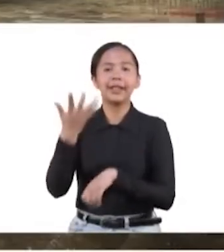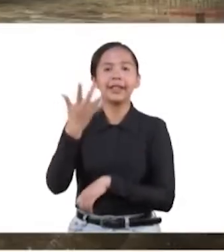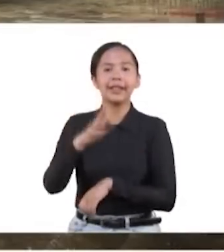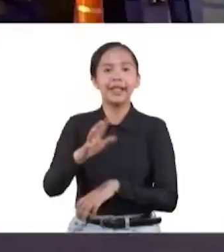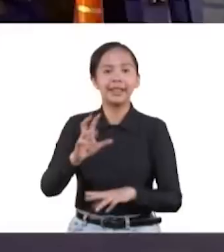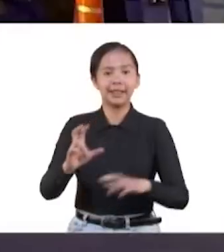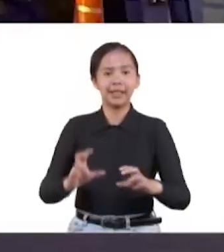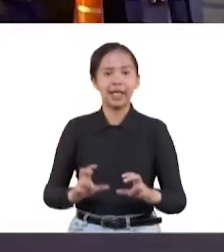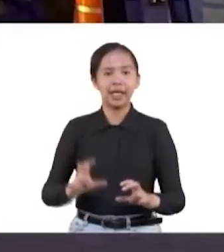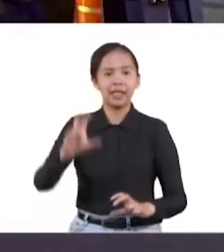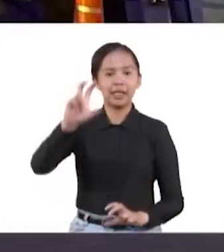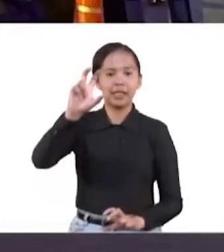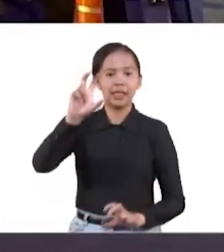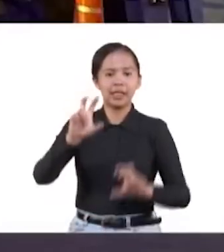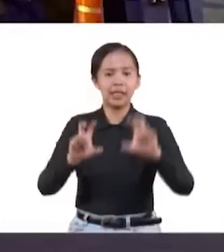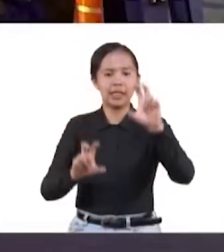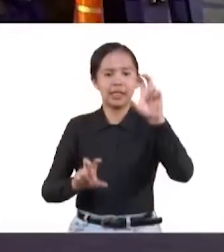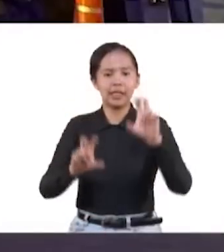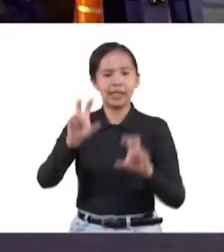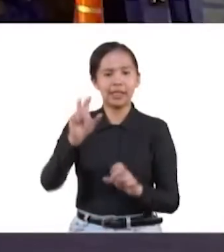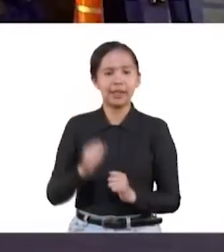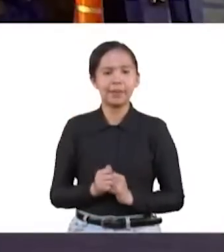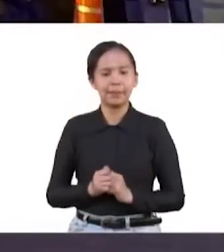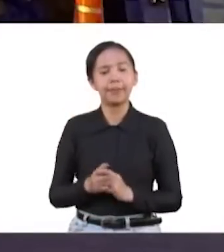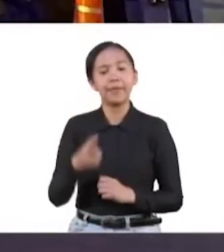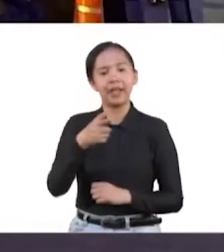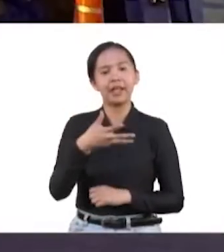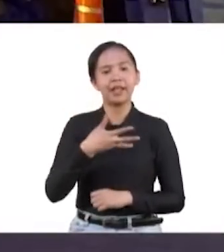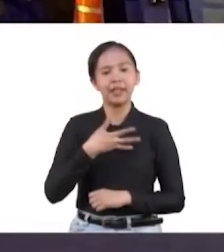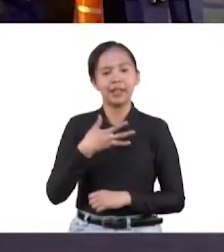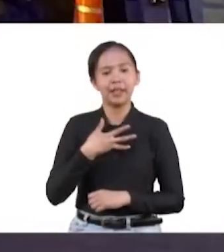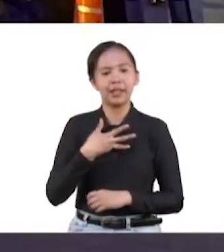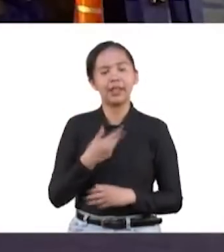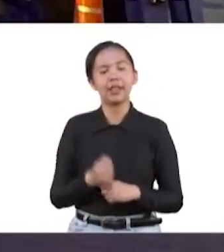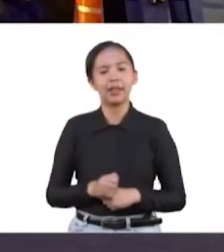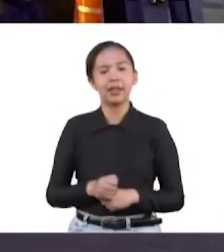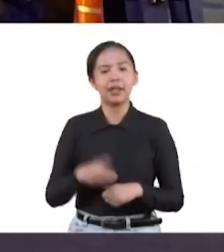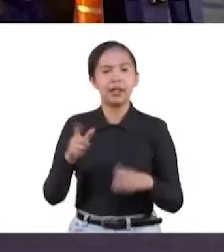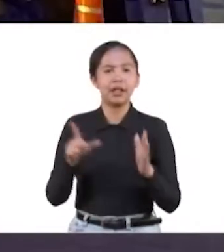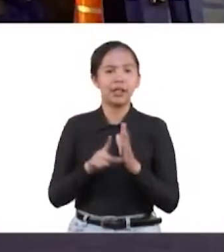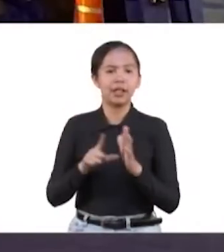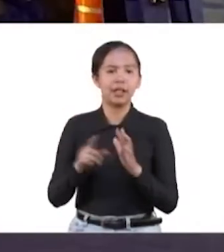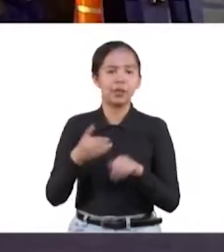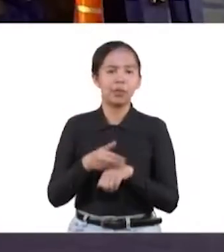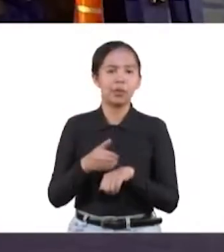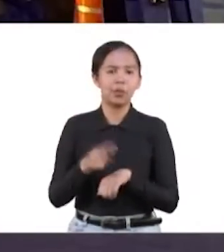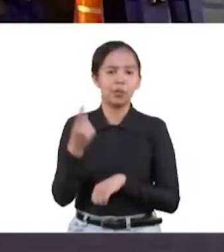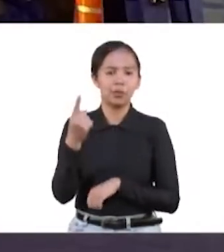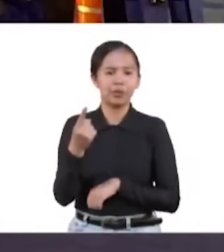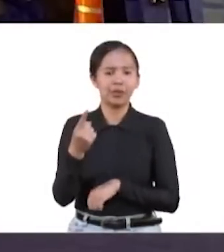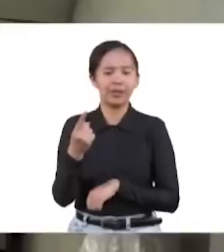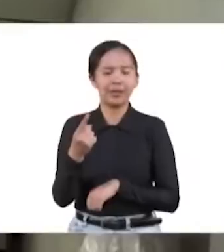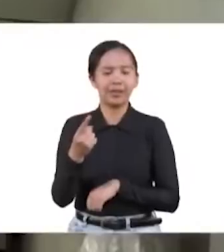elevadores, con lo cual tendremos en este primer tramo de la nueva línea 1, por primera vez,